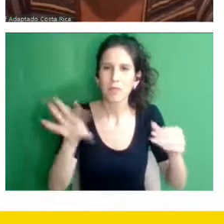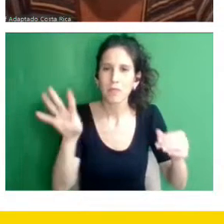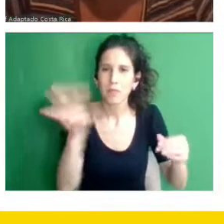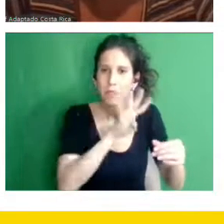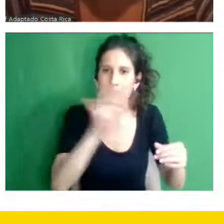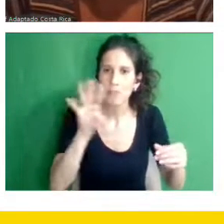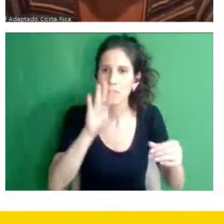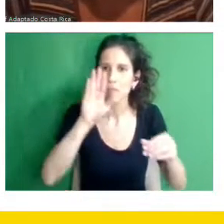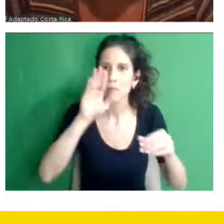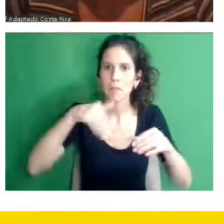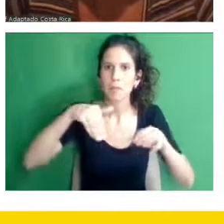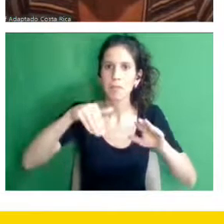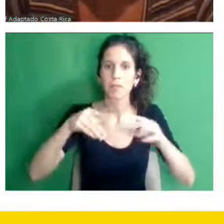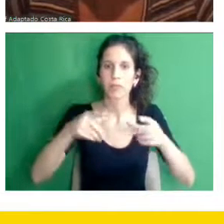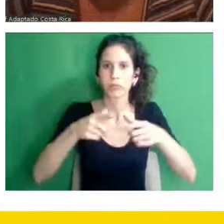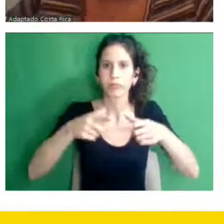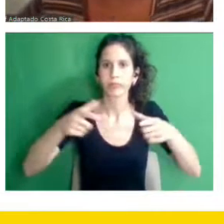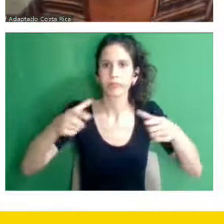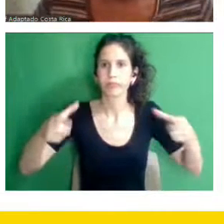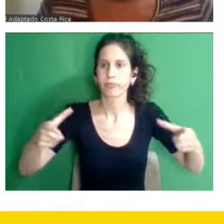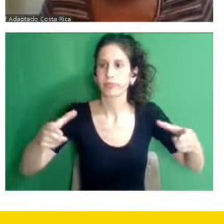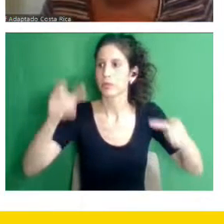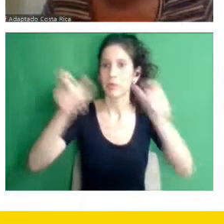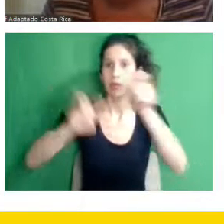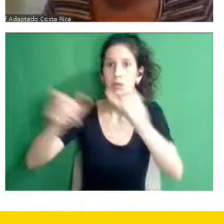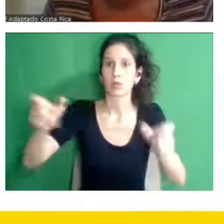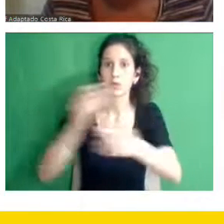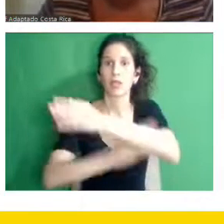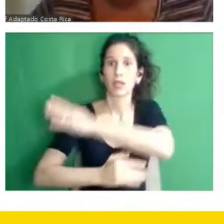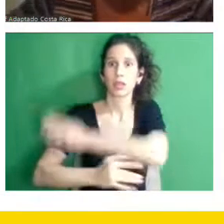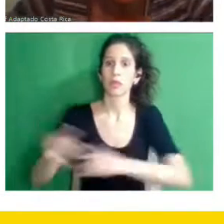país. Bien. Okay,